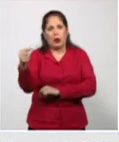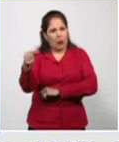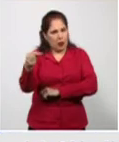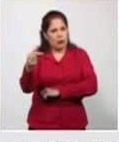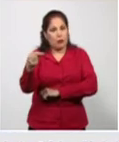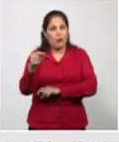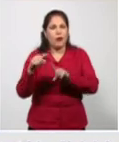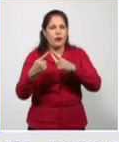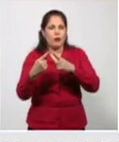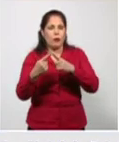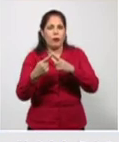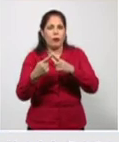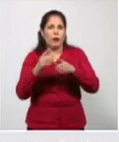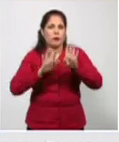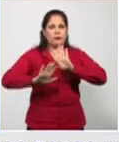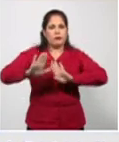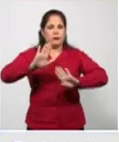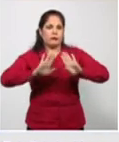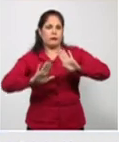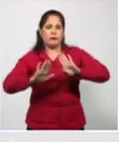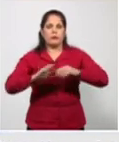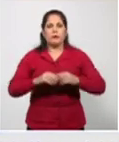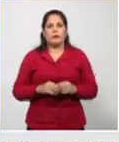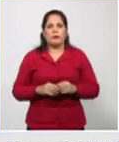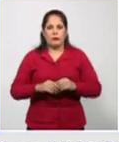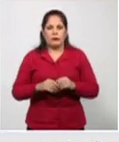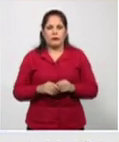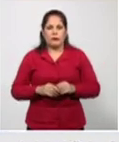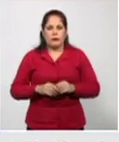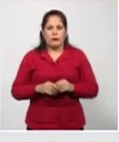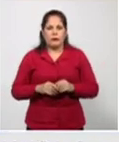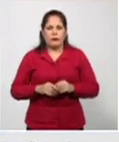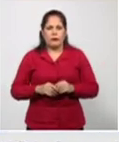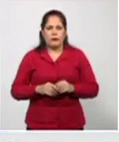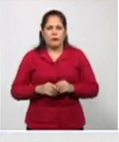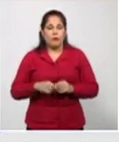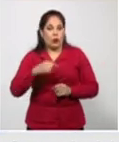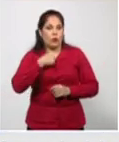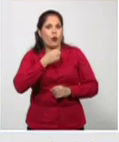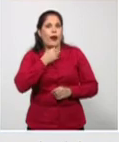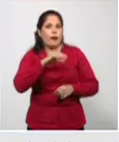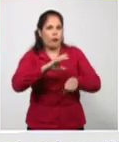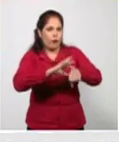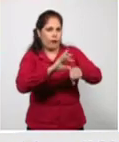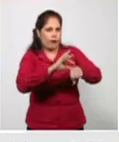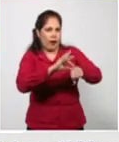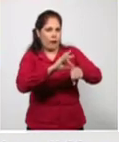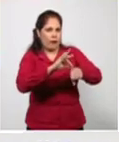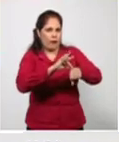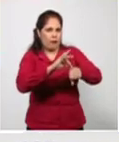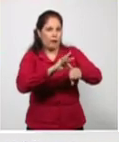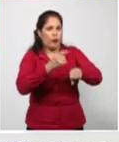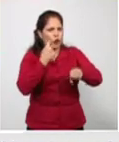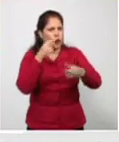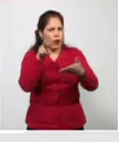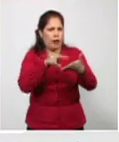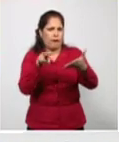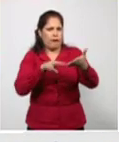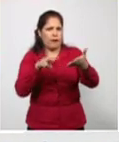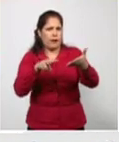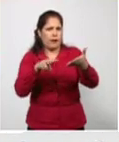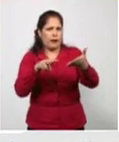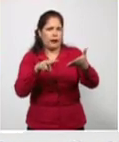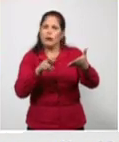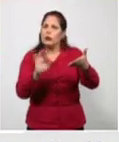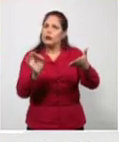que Georgina me decía, no, vamos a tocar ese tema. O sea, yo tengo la enfermedad, incluso revisé, lo que pasa que quizás no